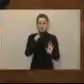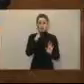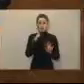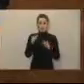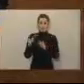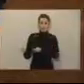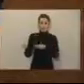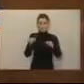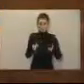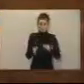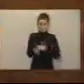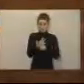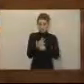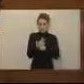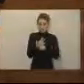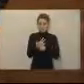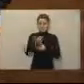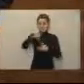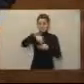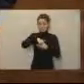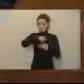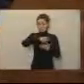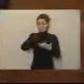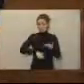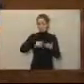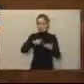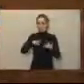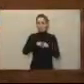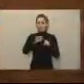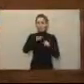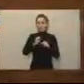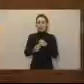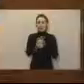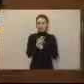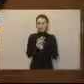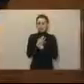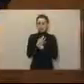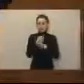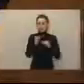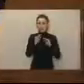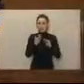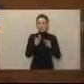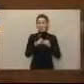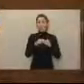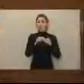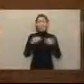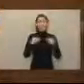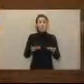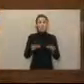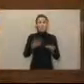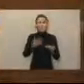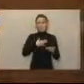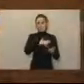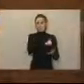os enviasen, que había algún documento como correos electrónicos, el uso que le fuéramos a dar. La verdad es que me